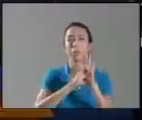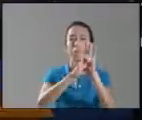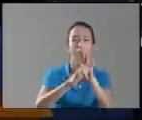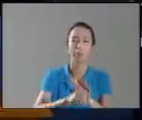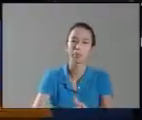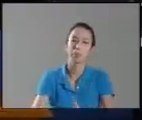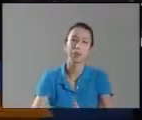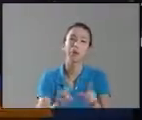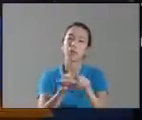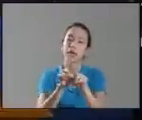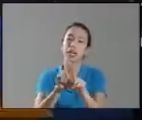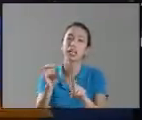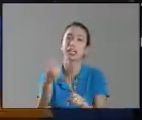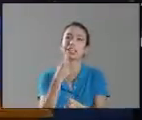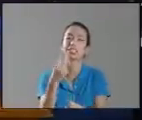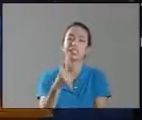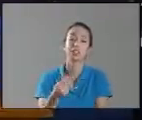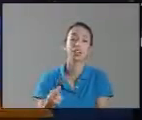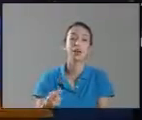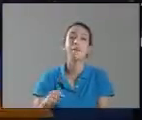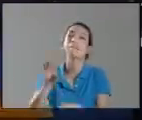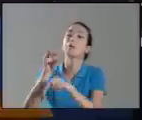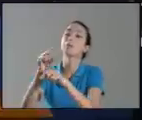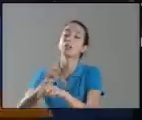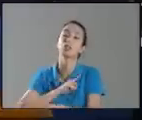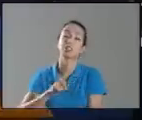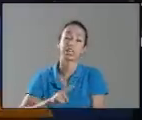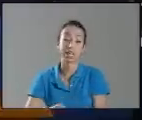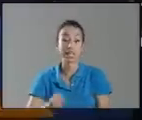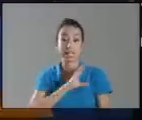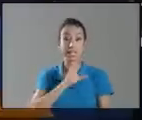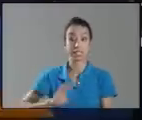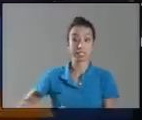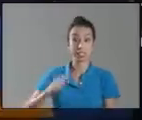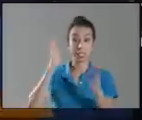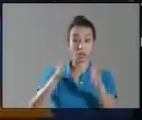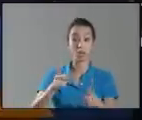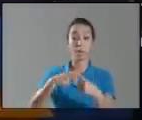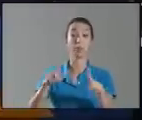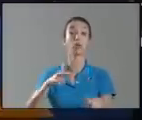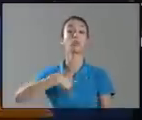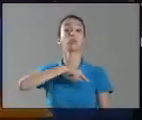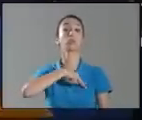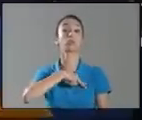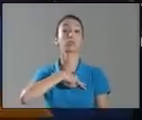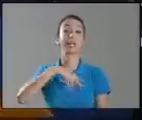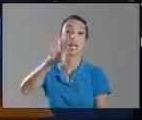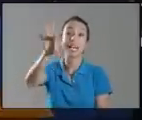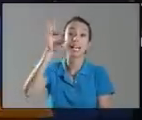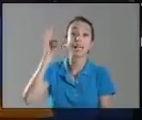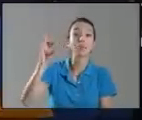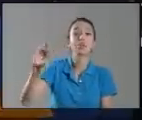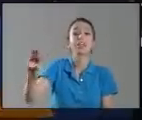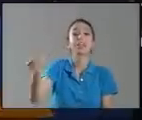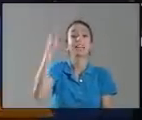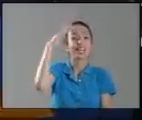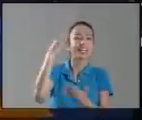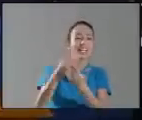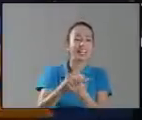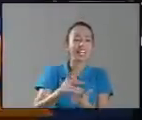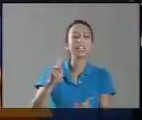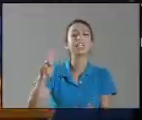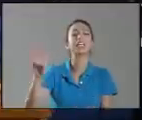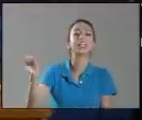de tu nombre y quita de nosotros nuestro oprobio. Como quien dice, déjanos llamarnos cristianos, pero nosotros vamos a elegir los ministerios